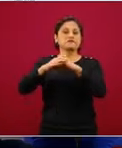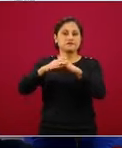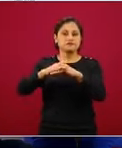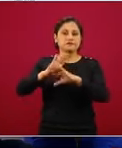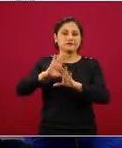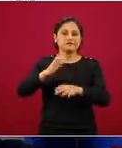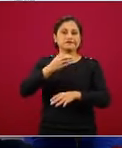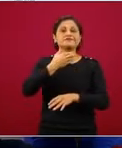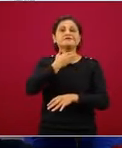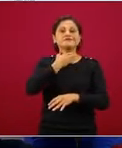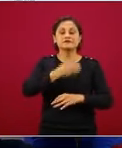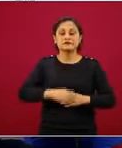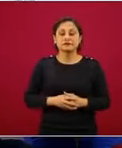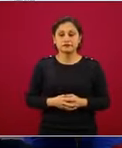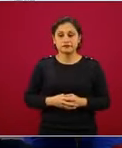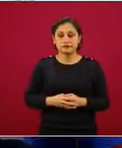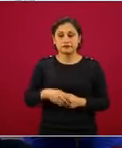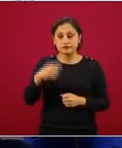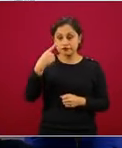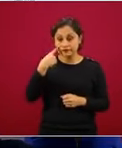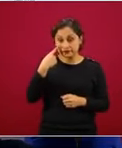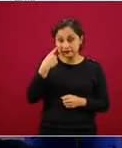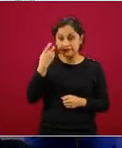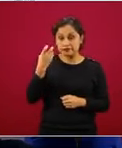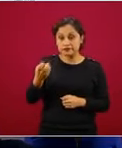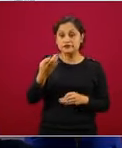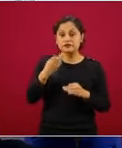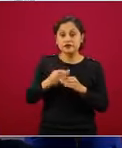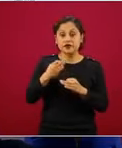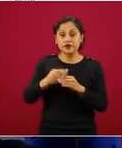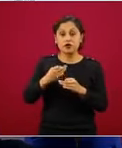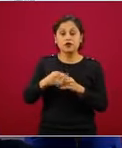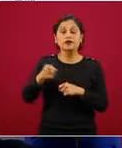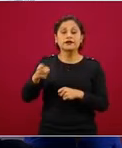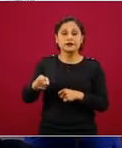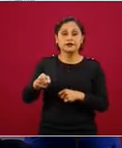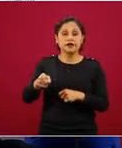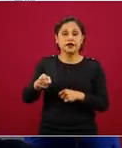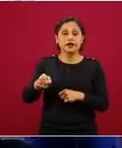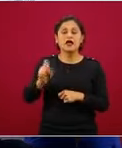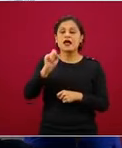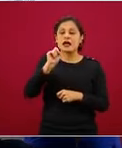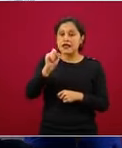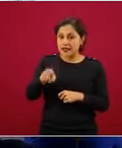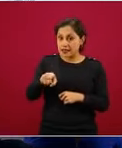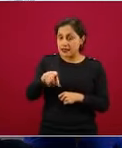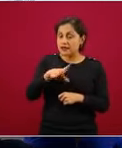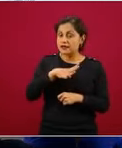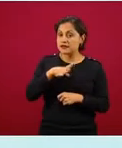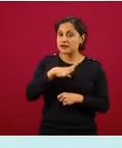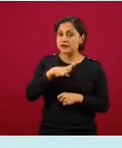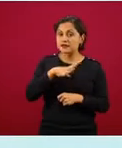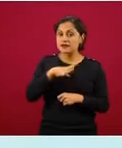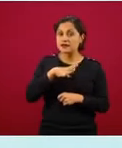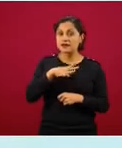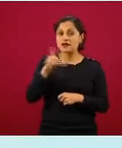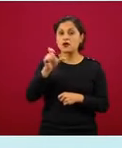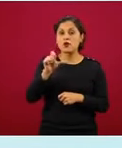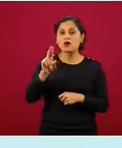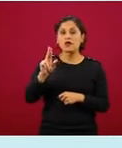saturación. Dicho sea de paso, aquí también ocurren otros fenómenos cuando la terapia intensiva se encuentra